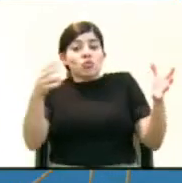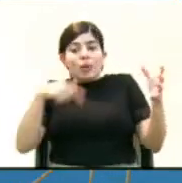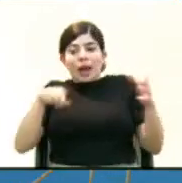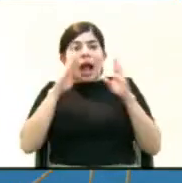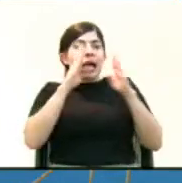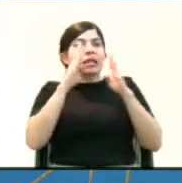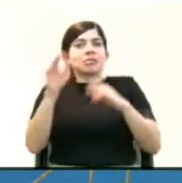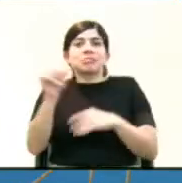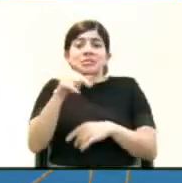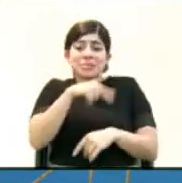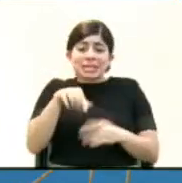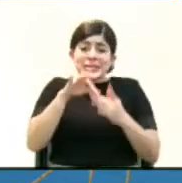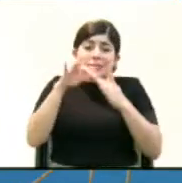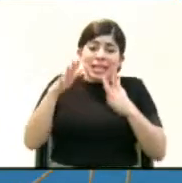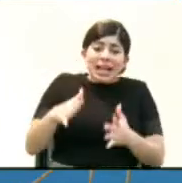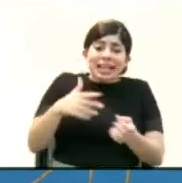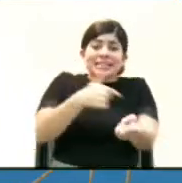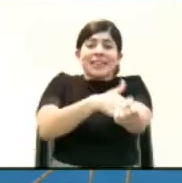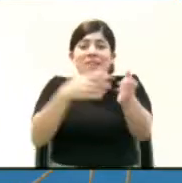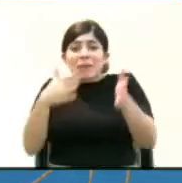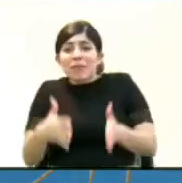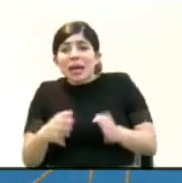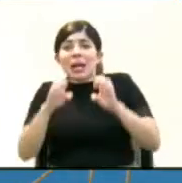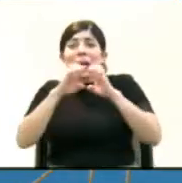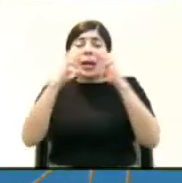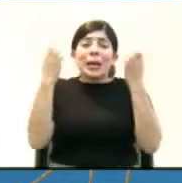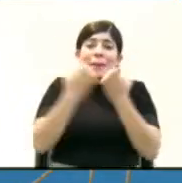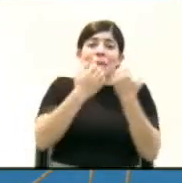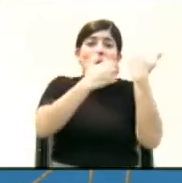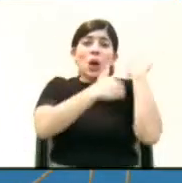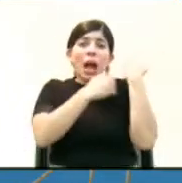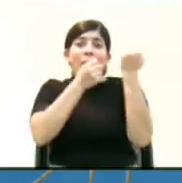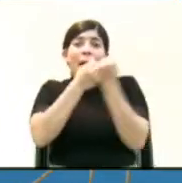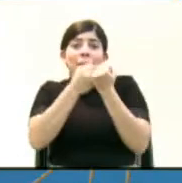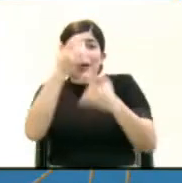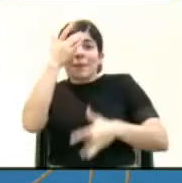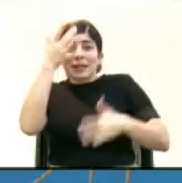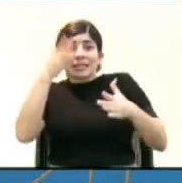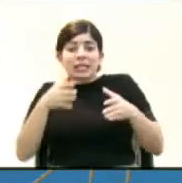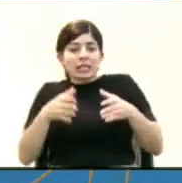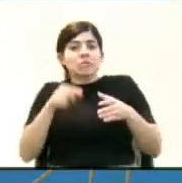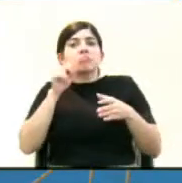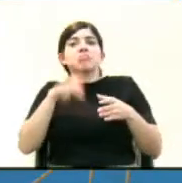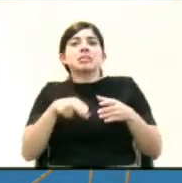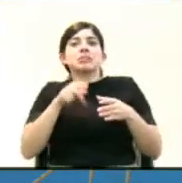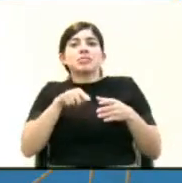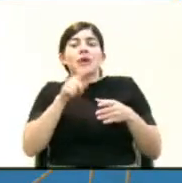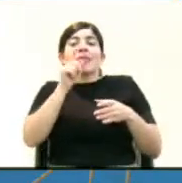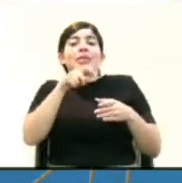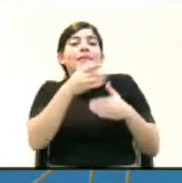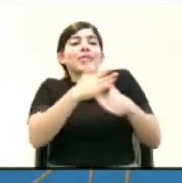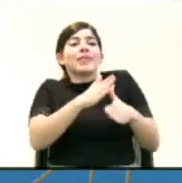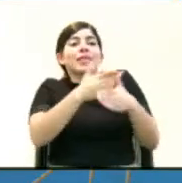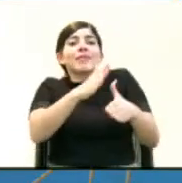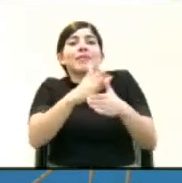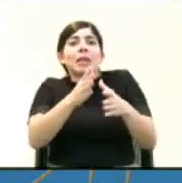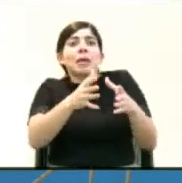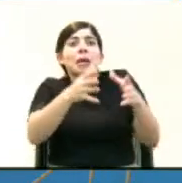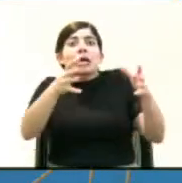los enfermeros, de el equipo que atiende a estos pacientes, tiene que diluirse en más y